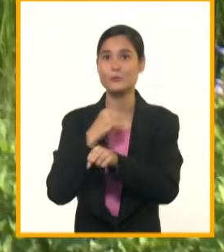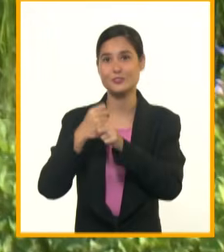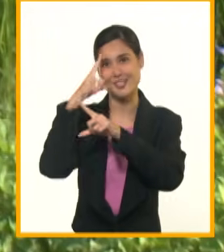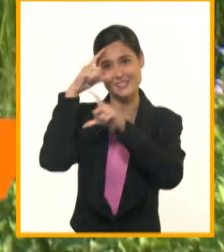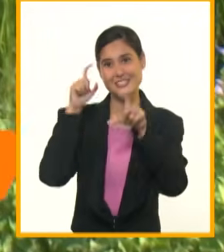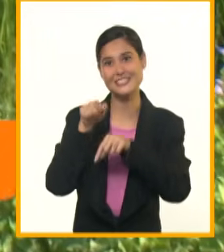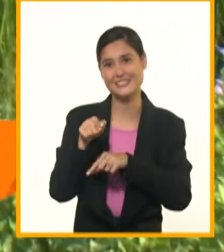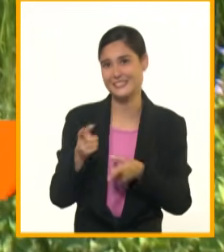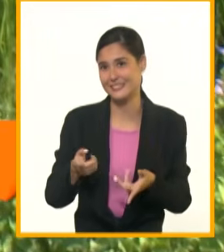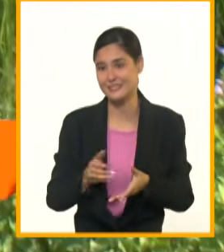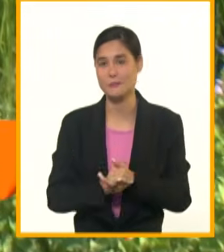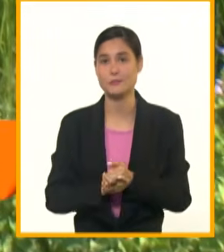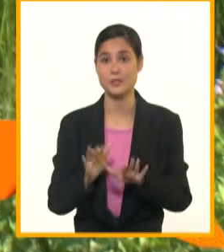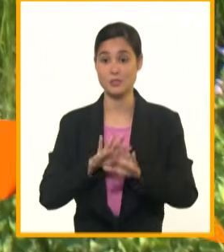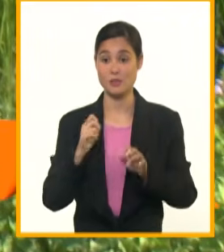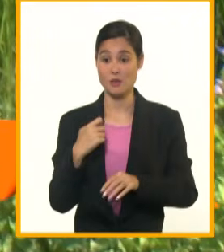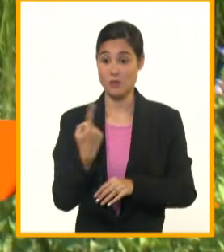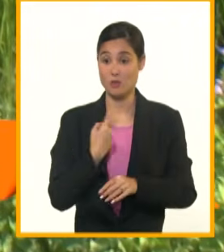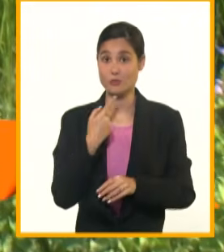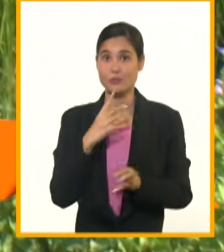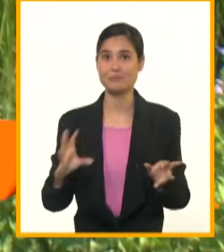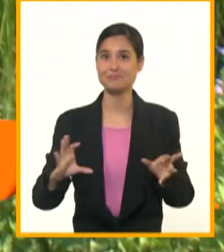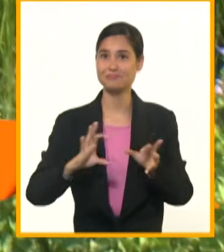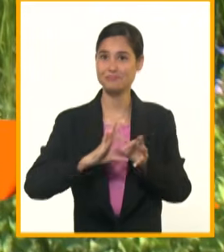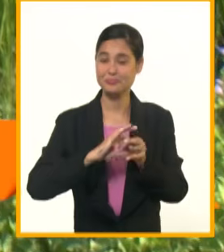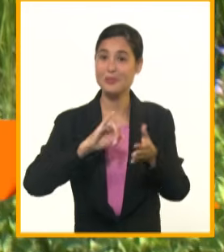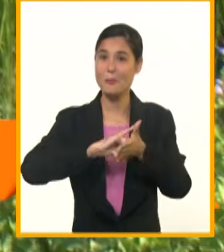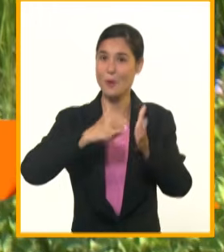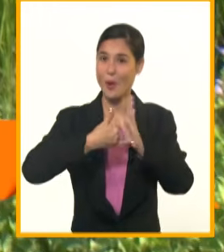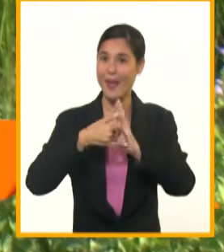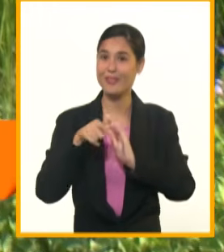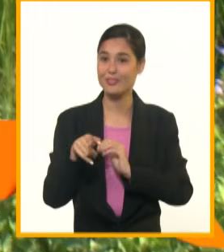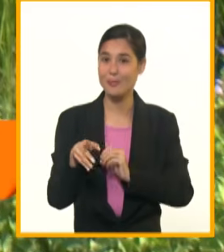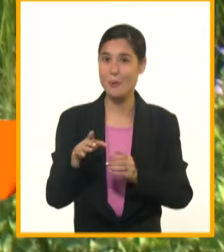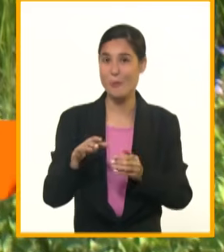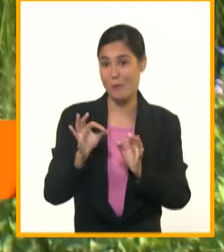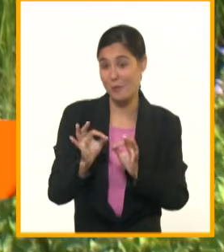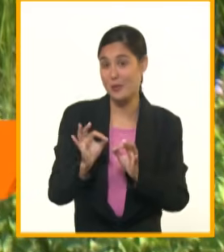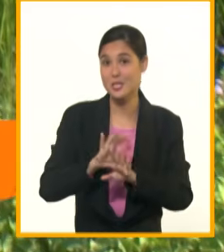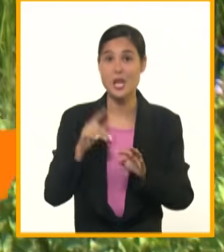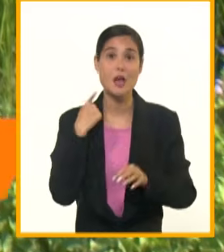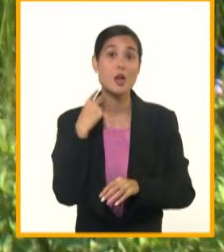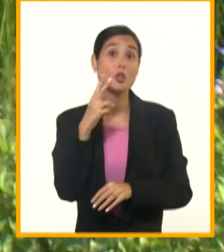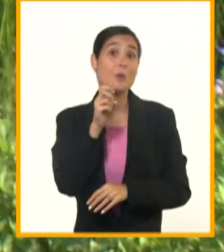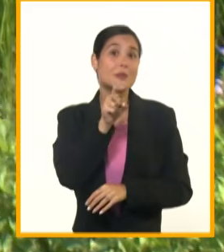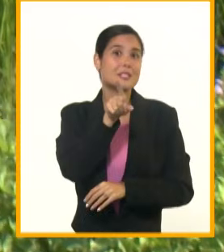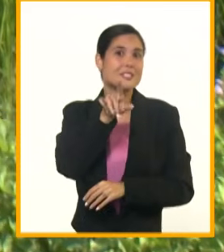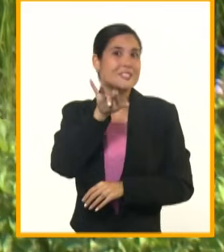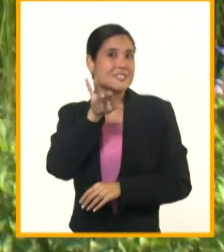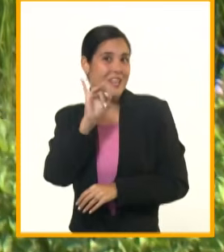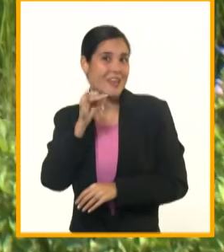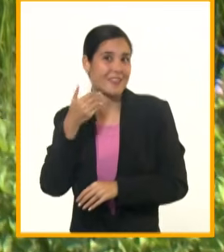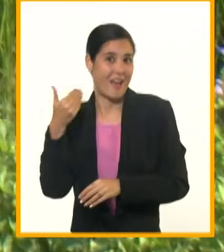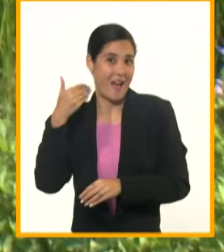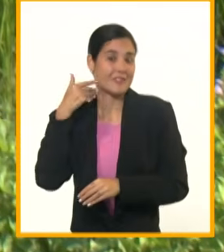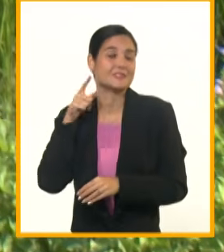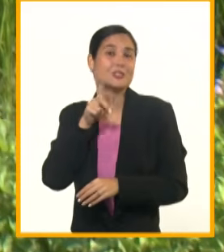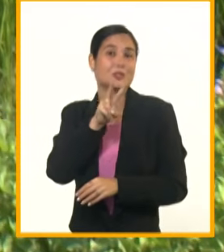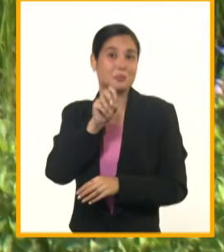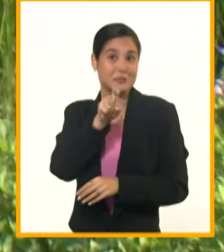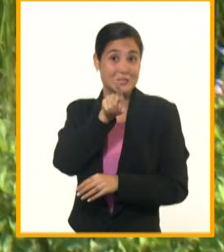nos vinculamos con el proyecto de innovación agropecuaria local, TIAR, en el 2017, comenzamos un vínculo con el